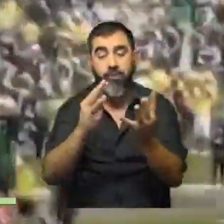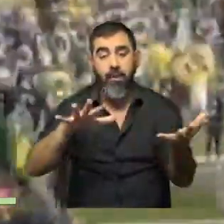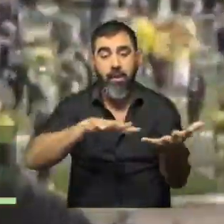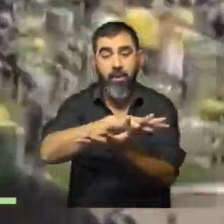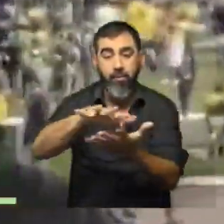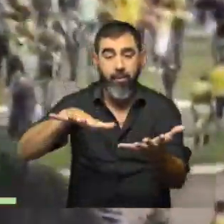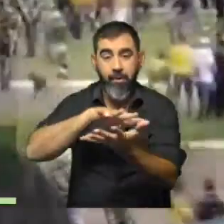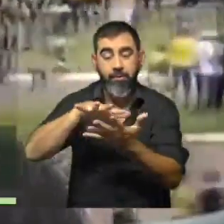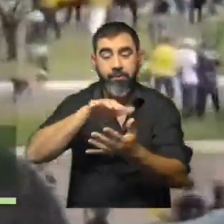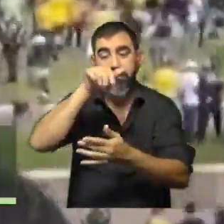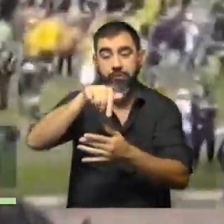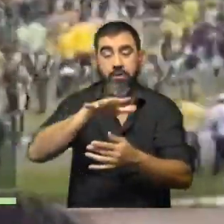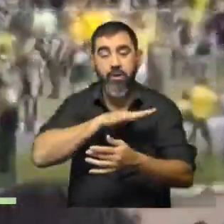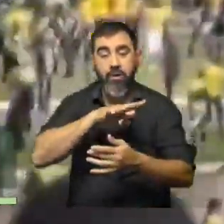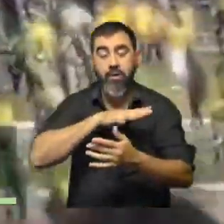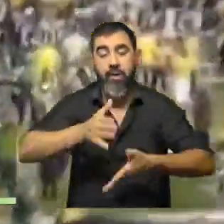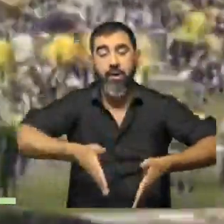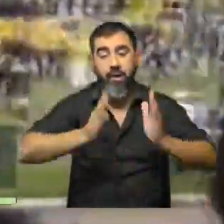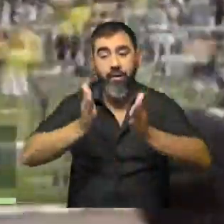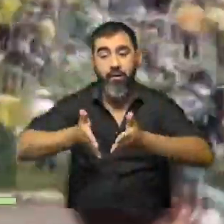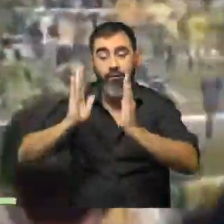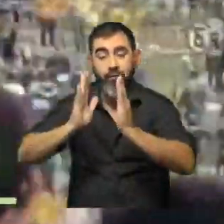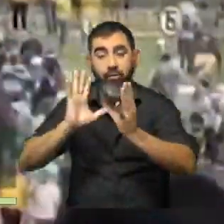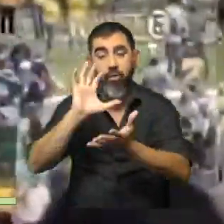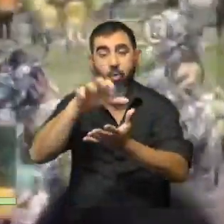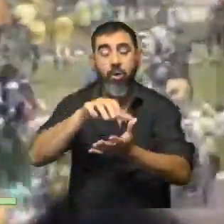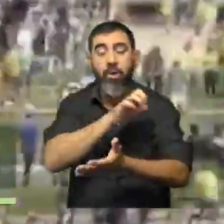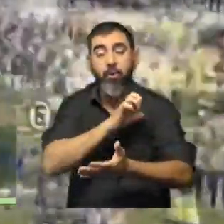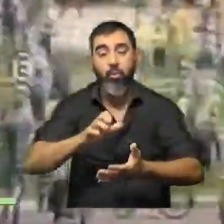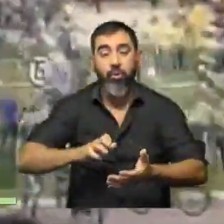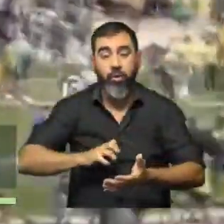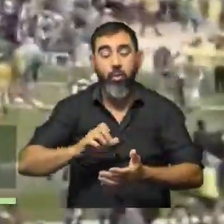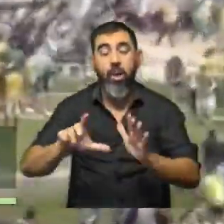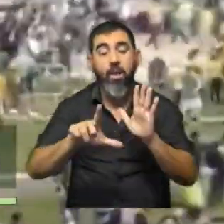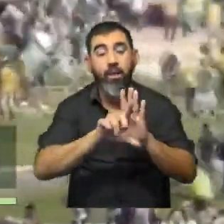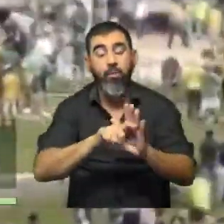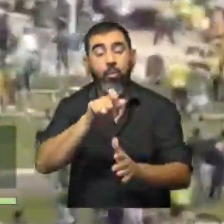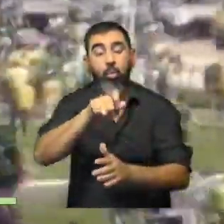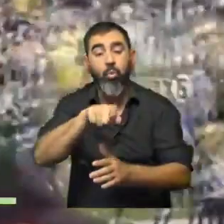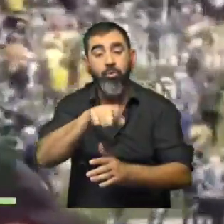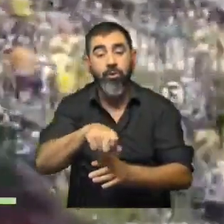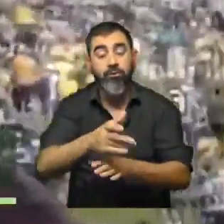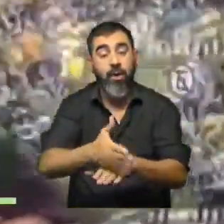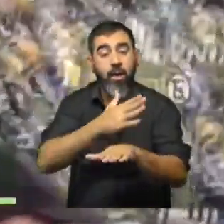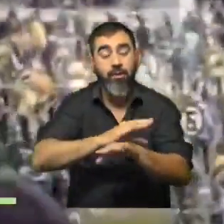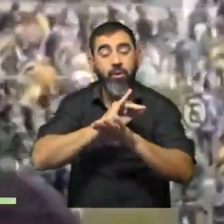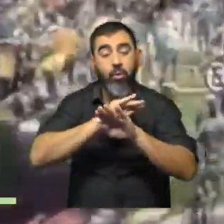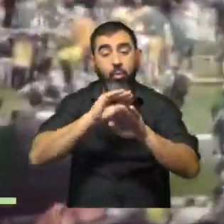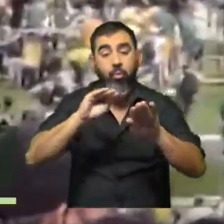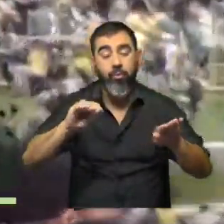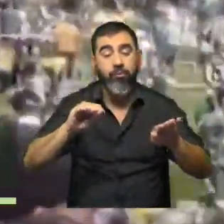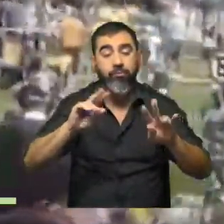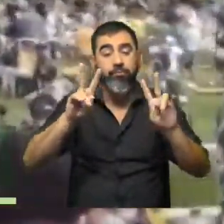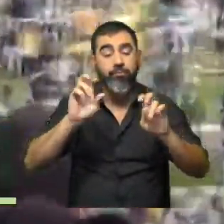tres poderes donde se encuentran los edificios que albergan las sedes del ejecutivo el legislativo y el judicial previo a comunicar las características